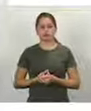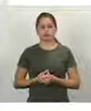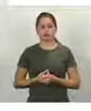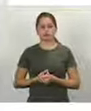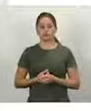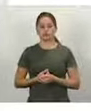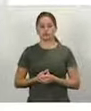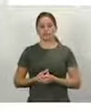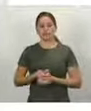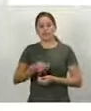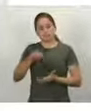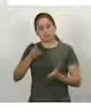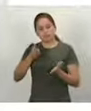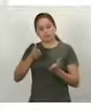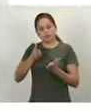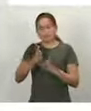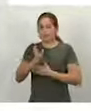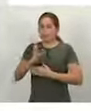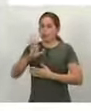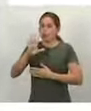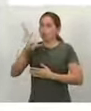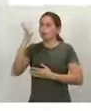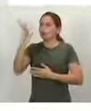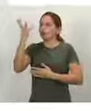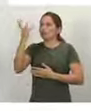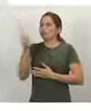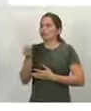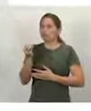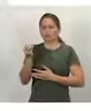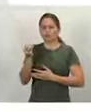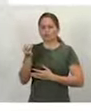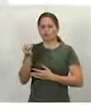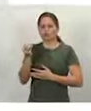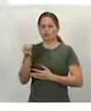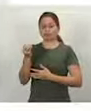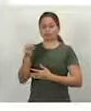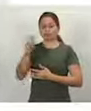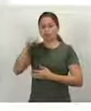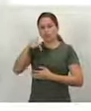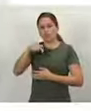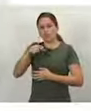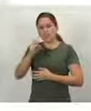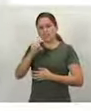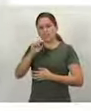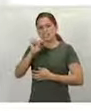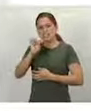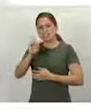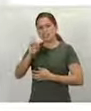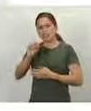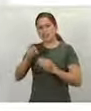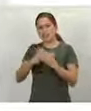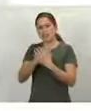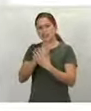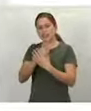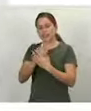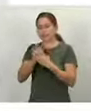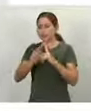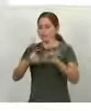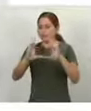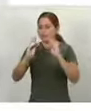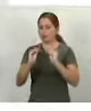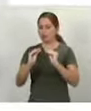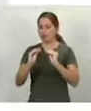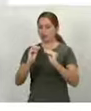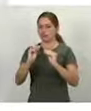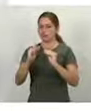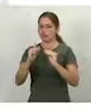Sigo sin luz, con hoy ya 17 días, pero anoche no fue solamente